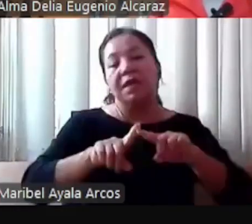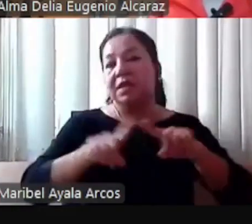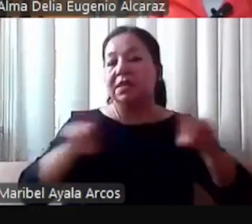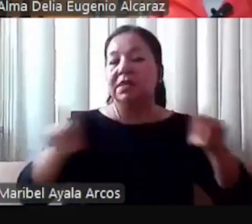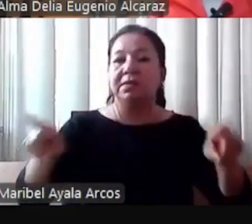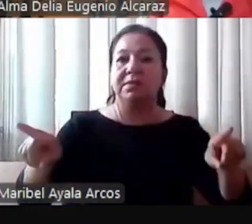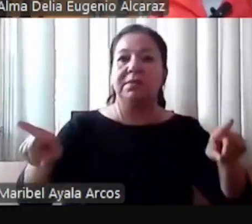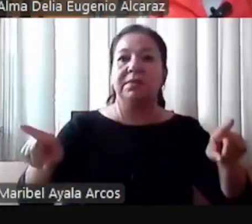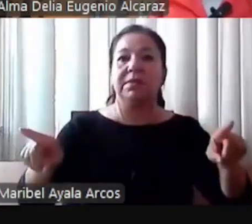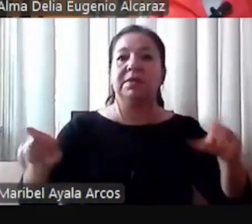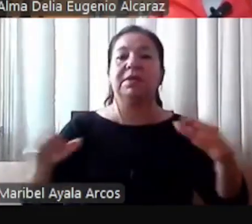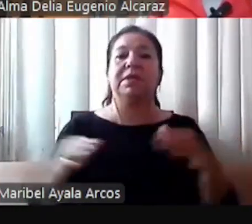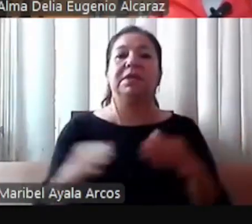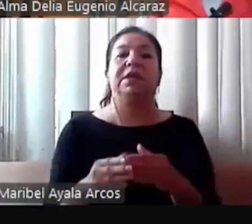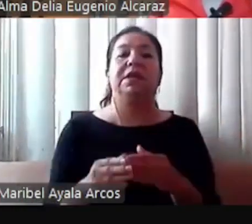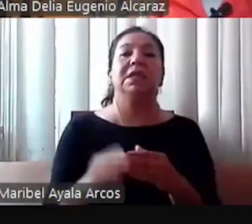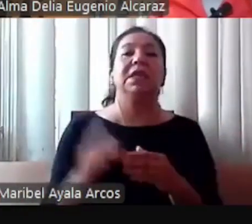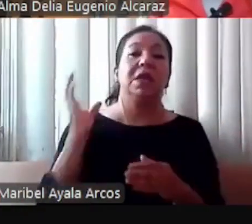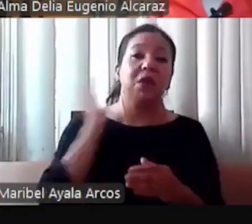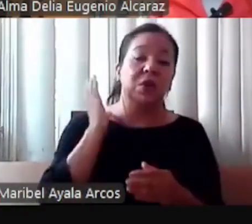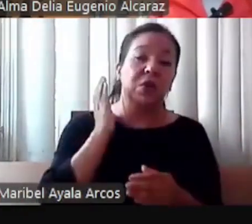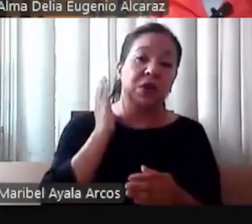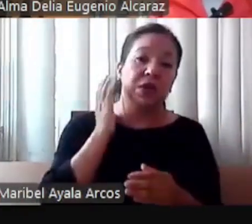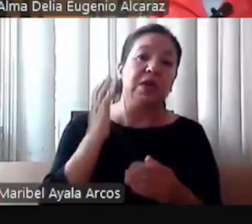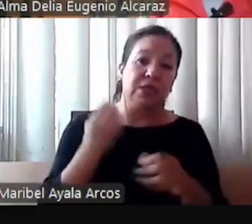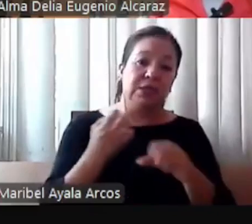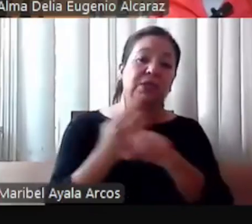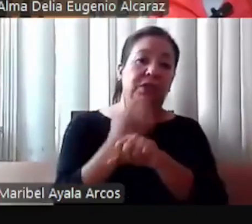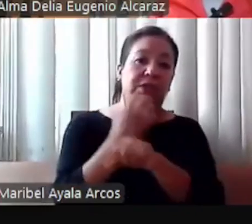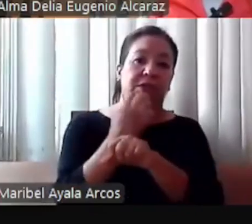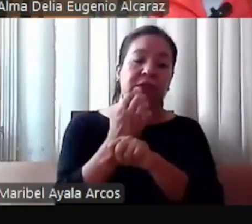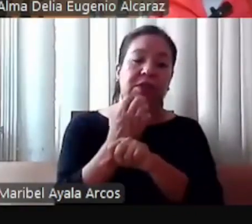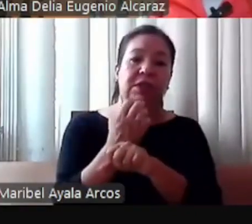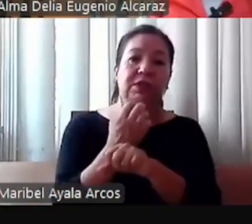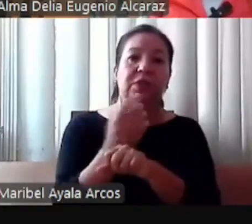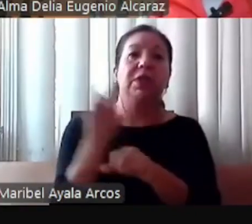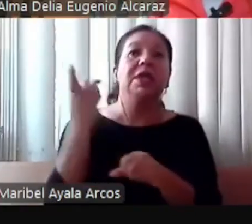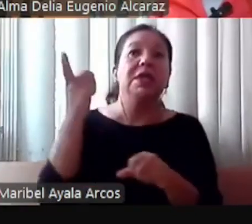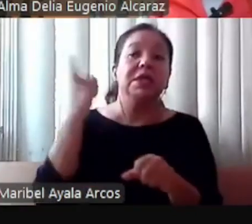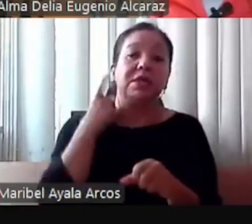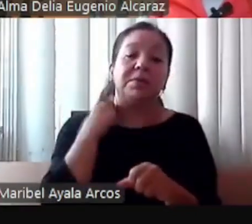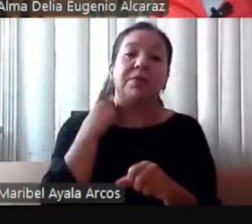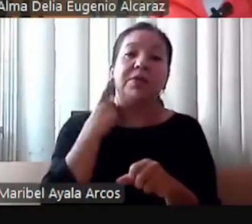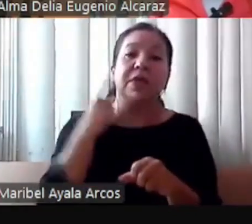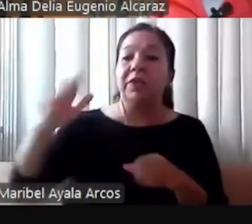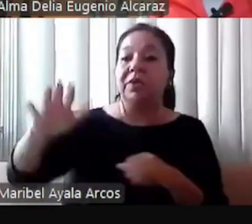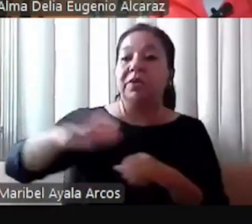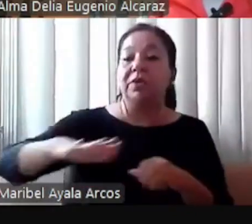integración paritaria del Congreso del Estado en el proceso electoral ordinario de diputaciones locales y ayuntamientos